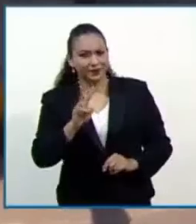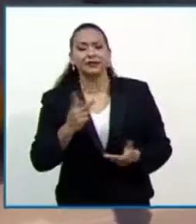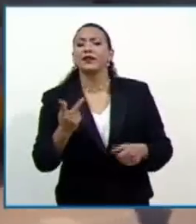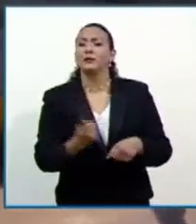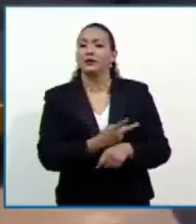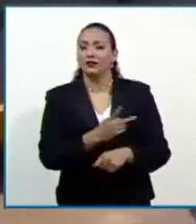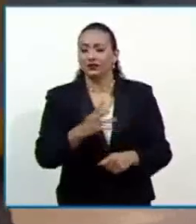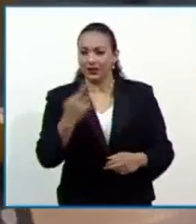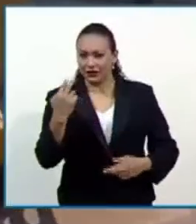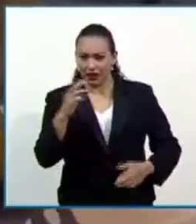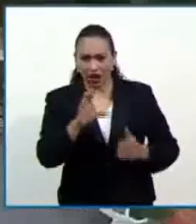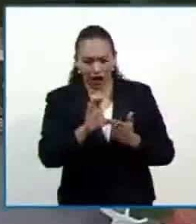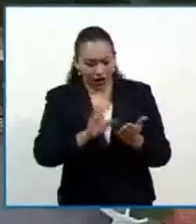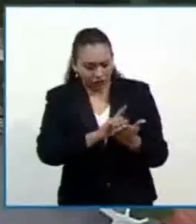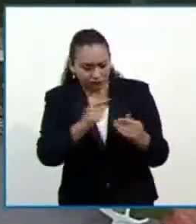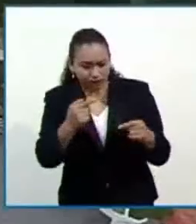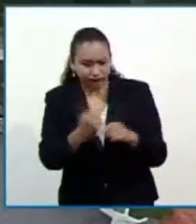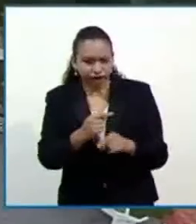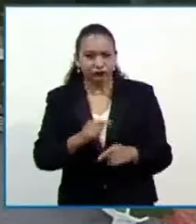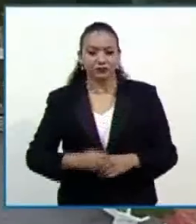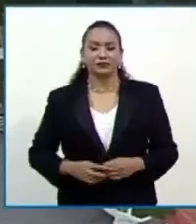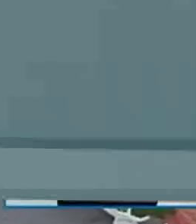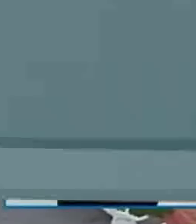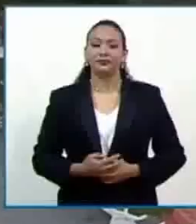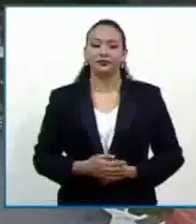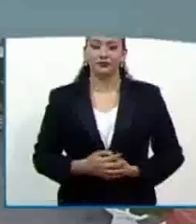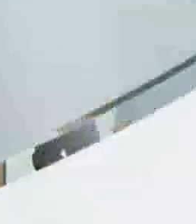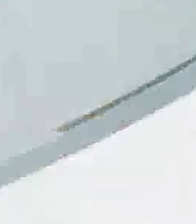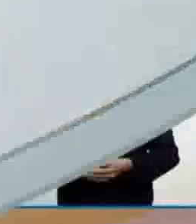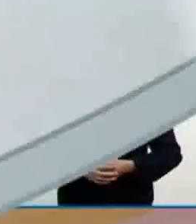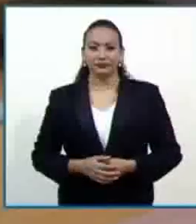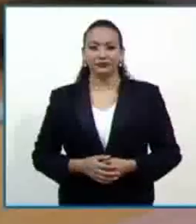mismos vicios de inconstitucionalidad.